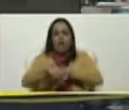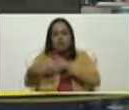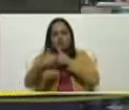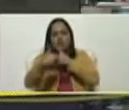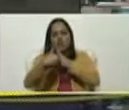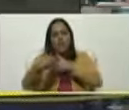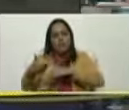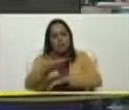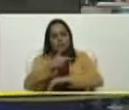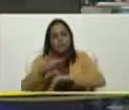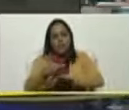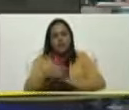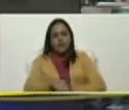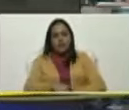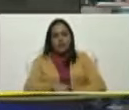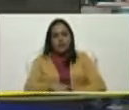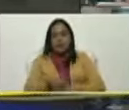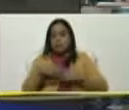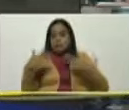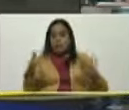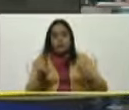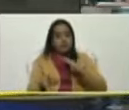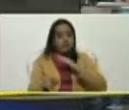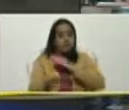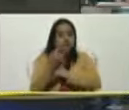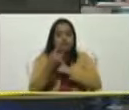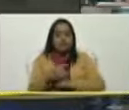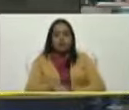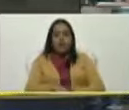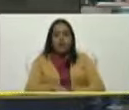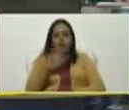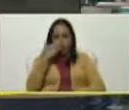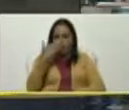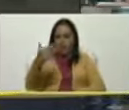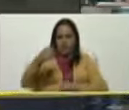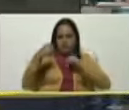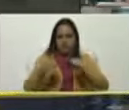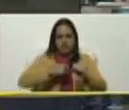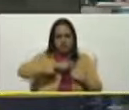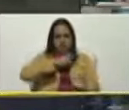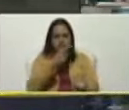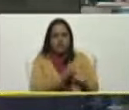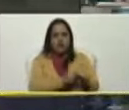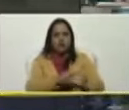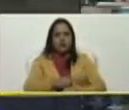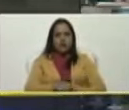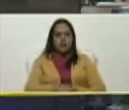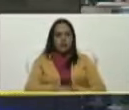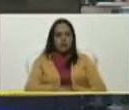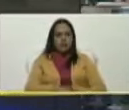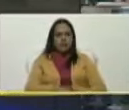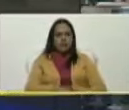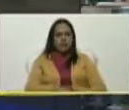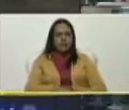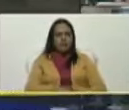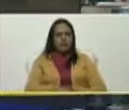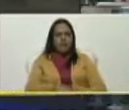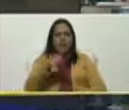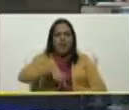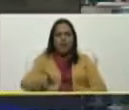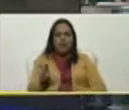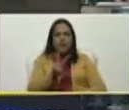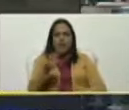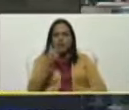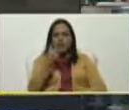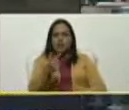Gran traición, enfrentada con valentía, Y de verdad en Venezuela decimos, nos